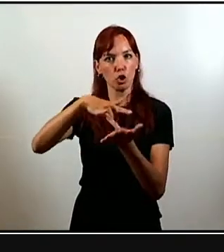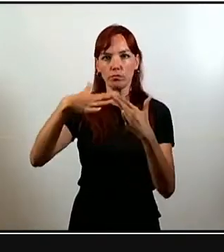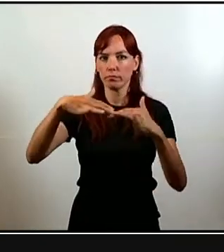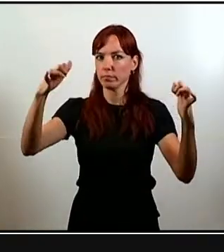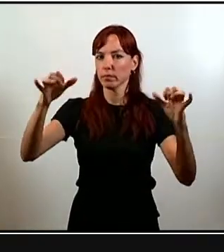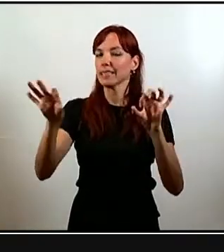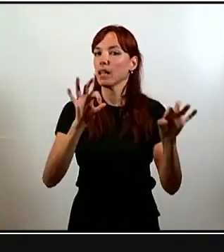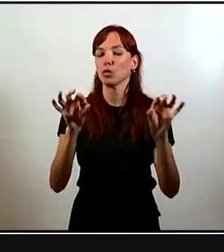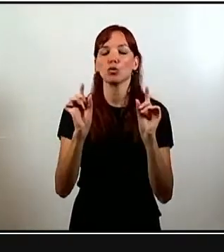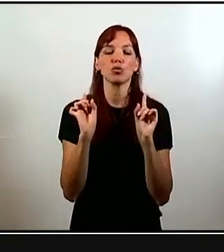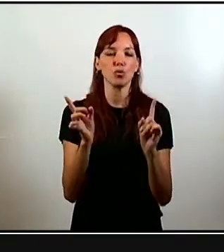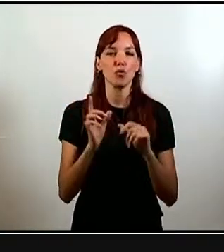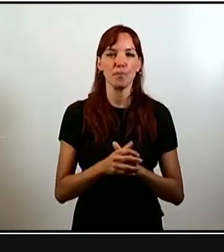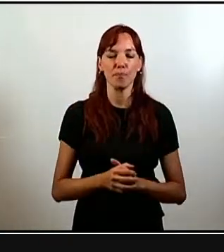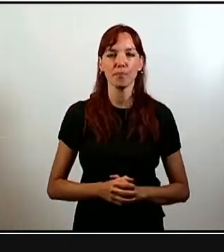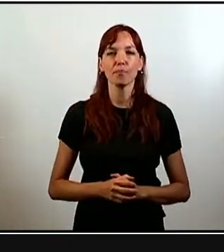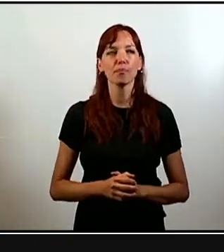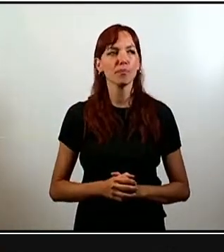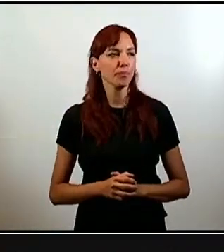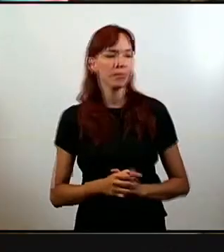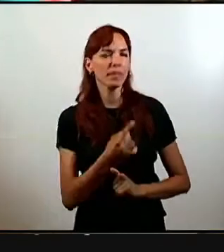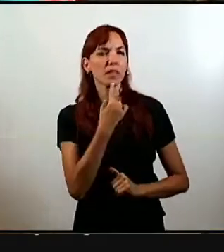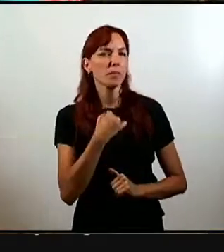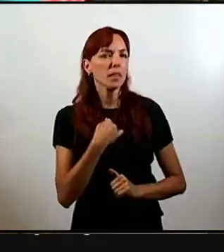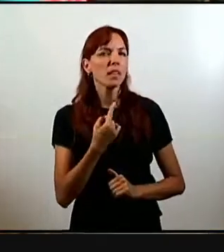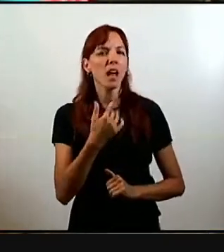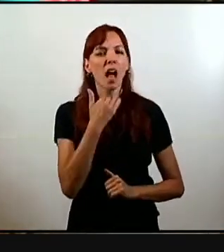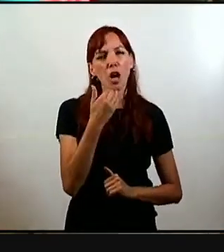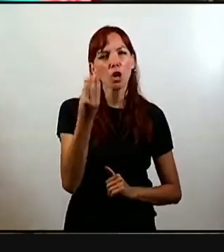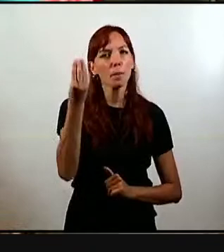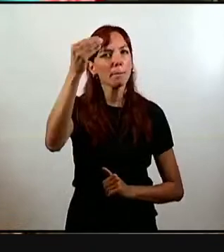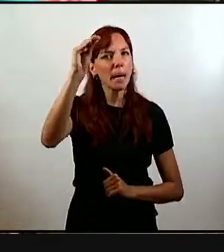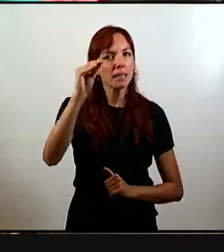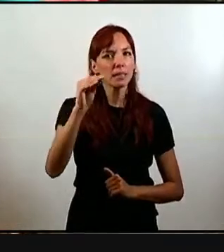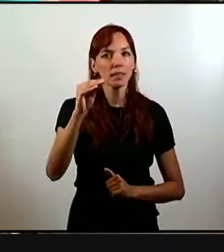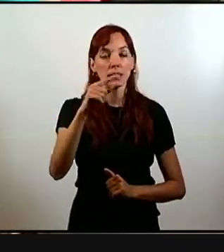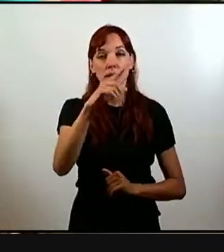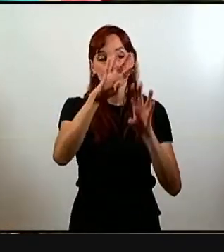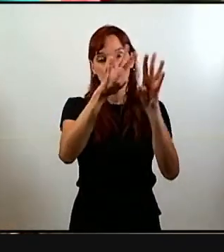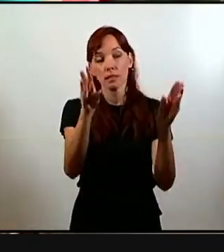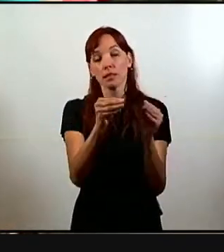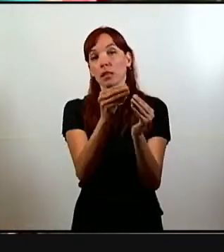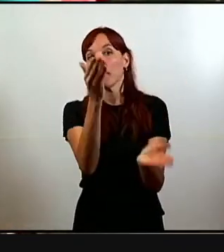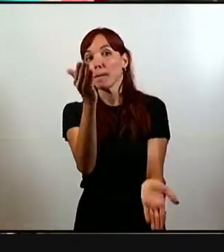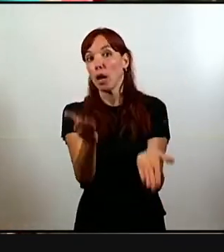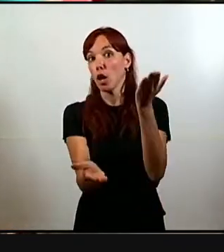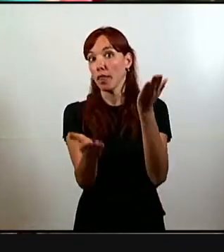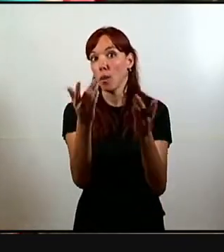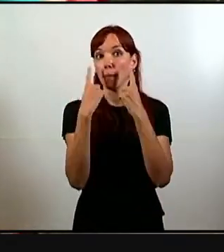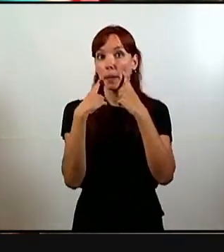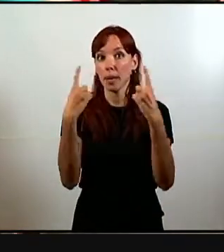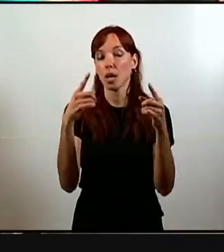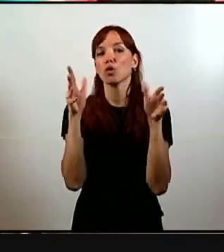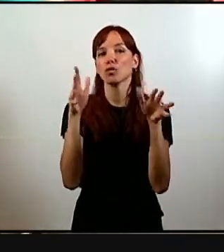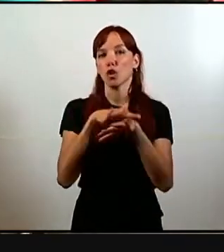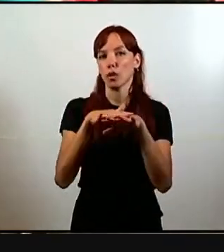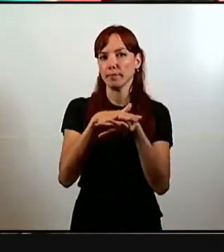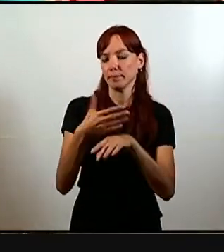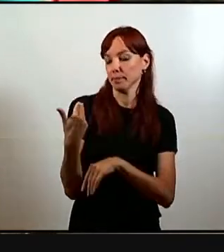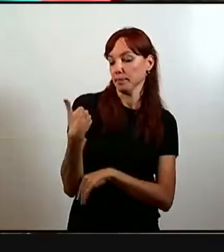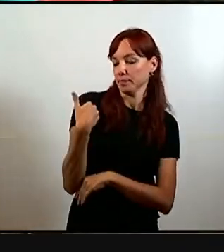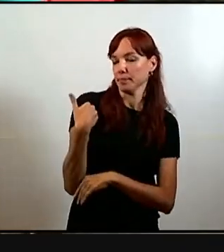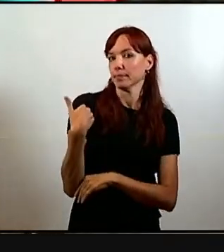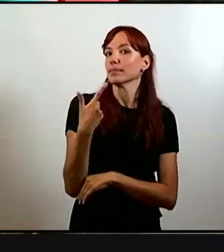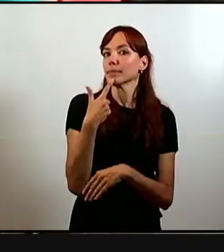del teatro. Si algún compañero va a preguntar, quería preguntar otra cosa. Era una valoración, en el anterior Consejo de Gobierno se nombró a